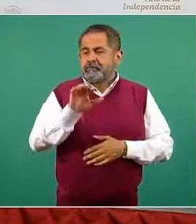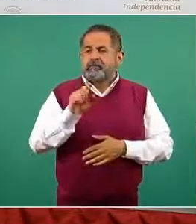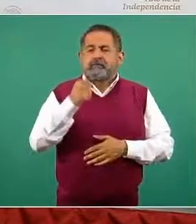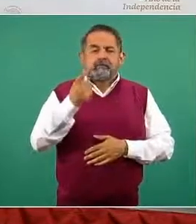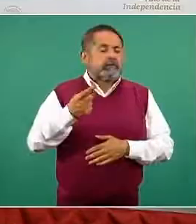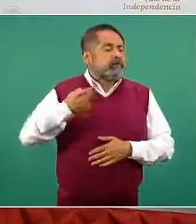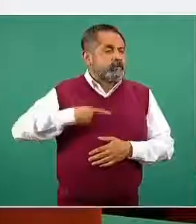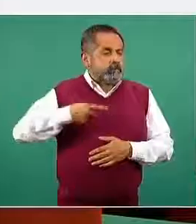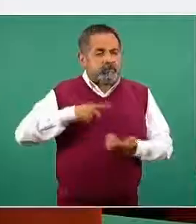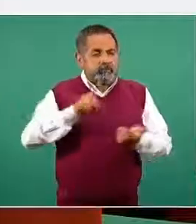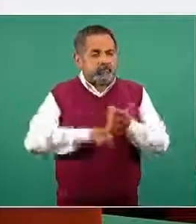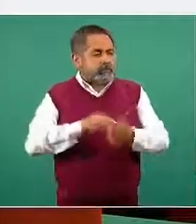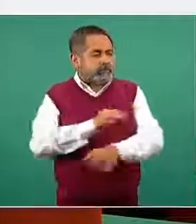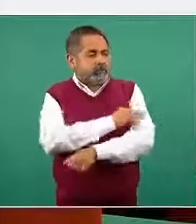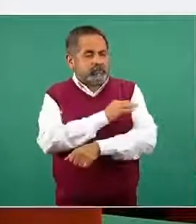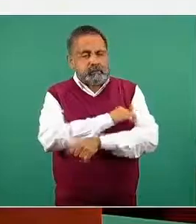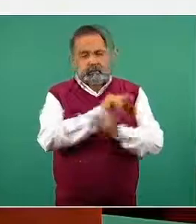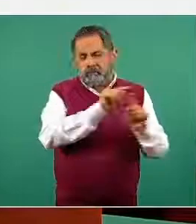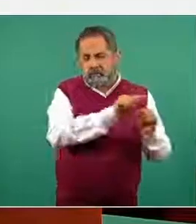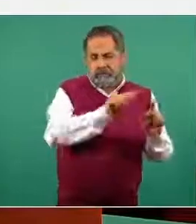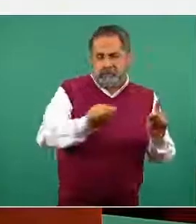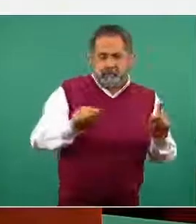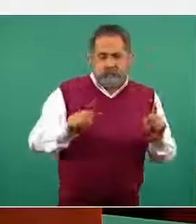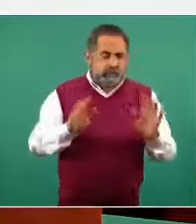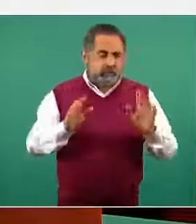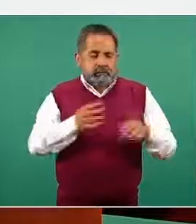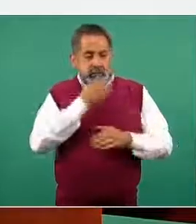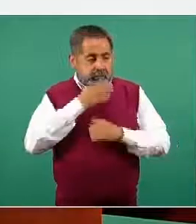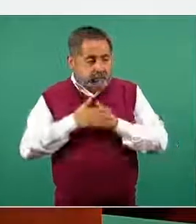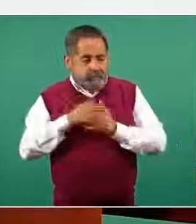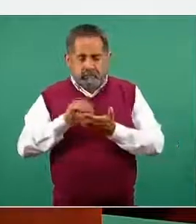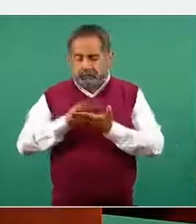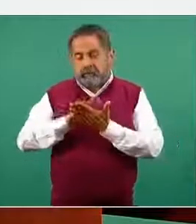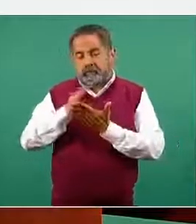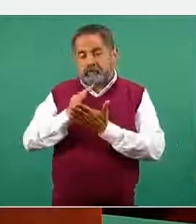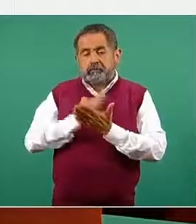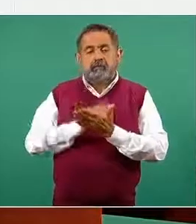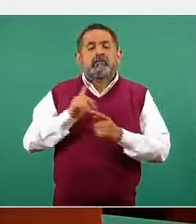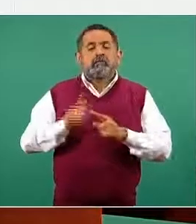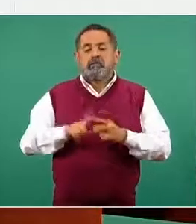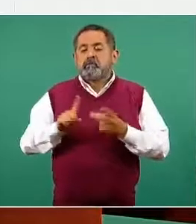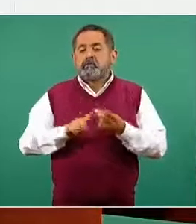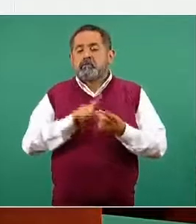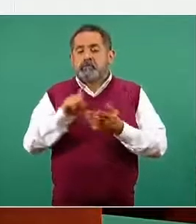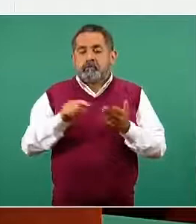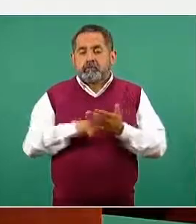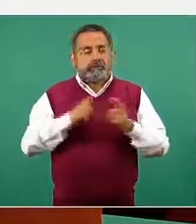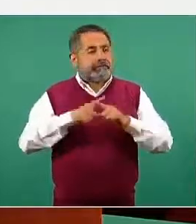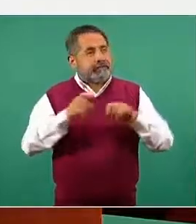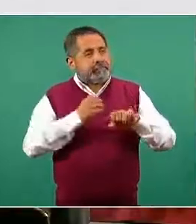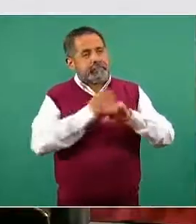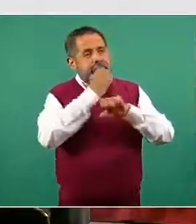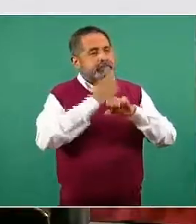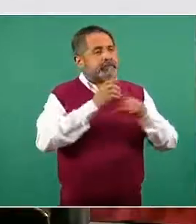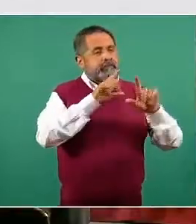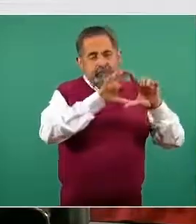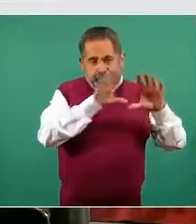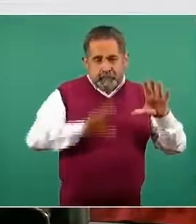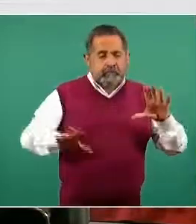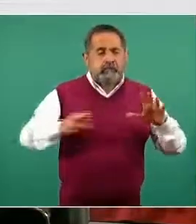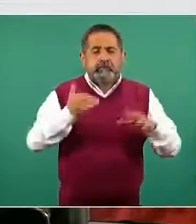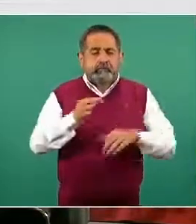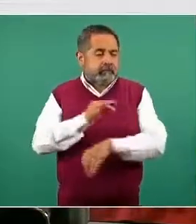16.561 casos de ESAVI notificados al día, distribuidos por las diferentes vacunas